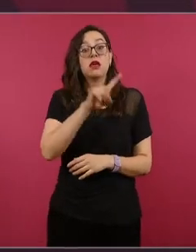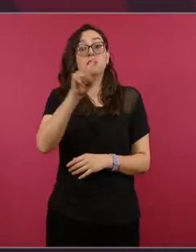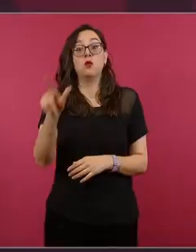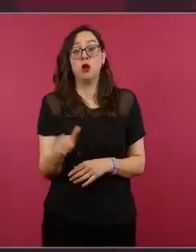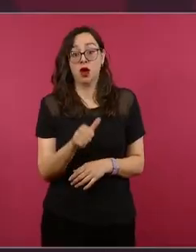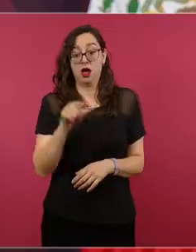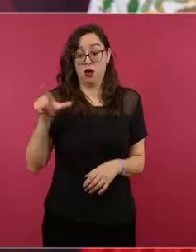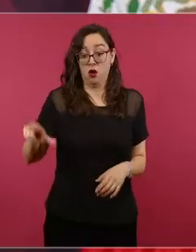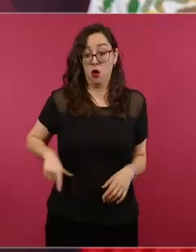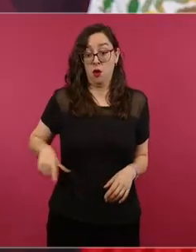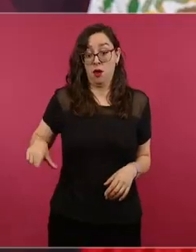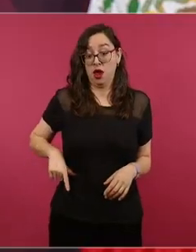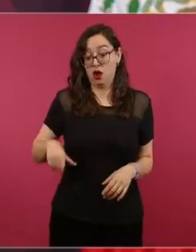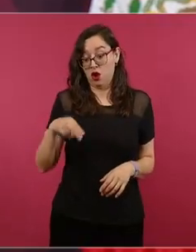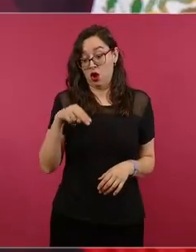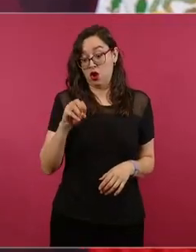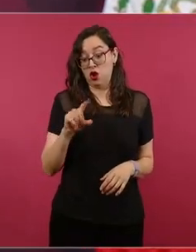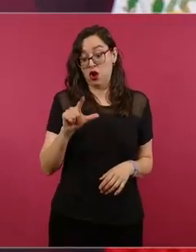porque